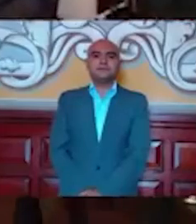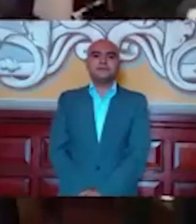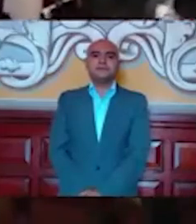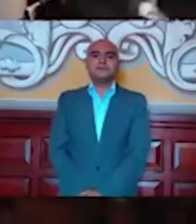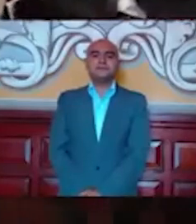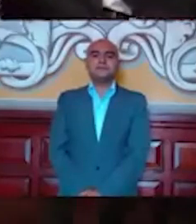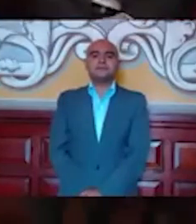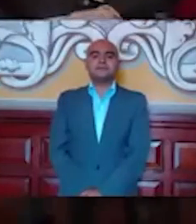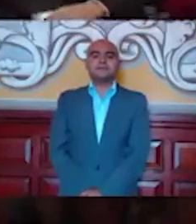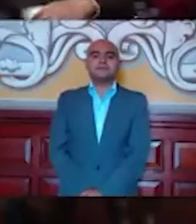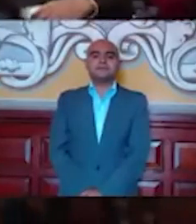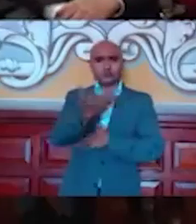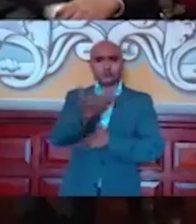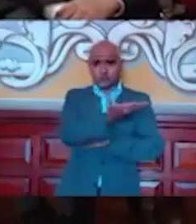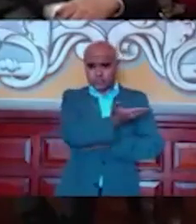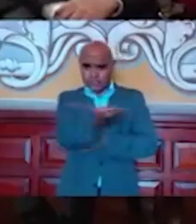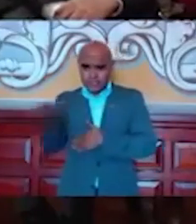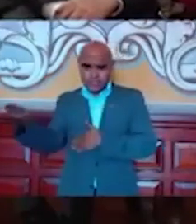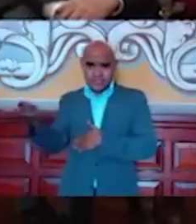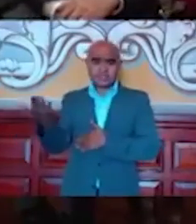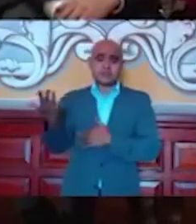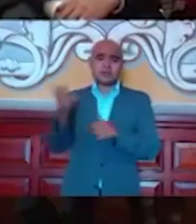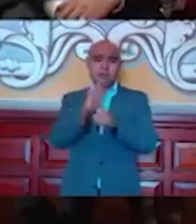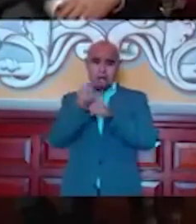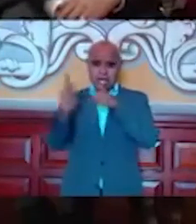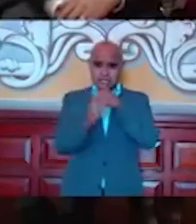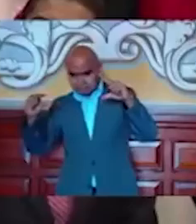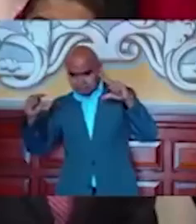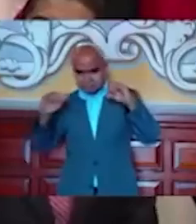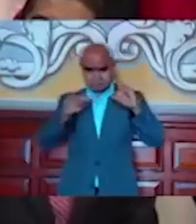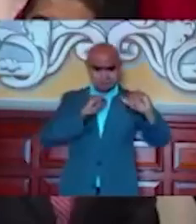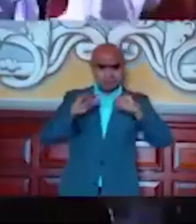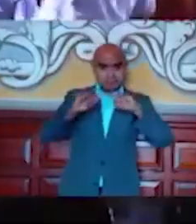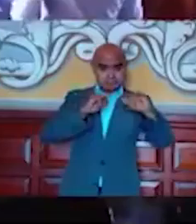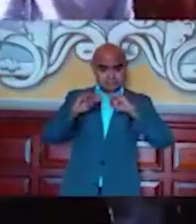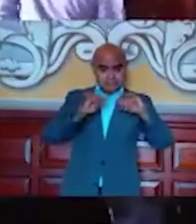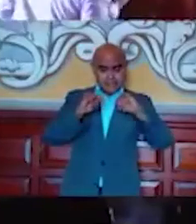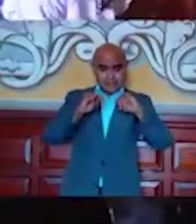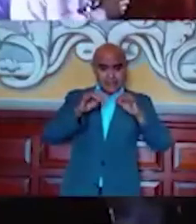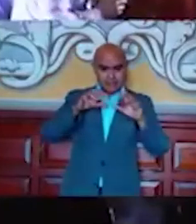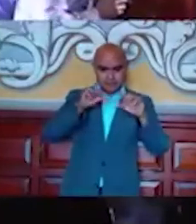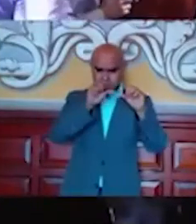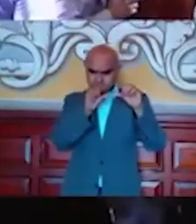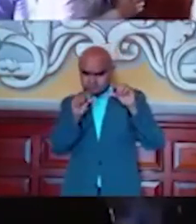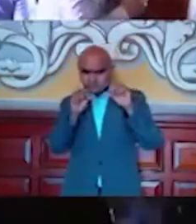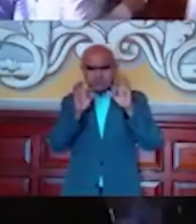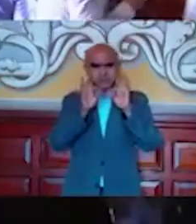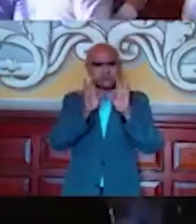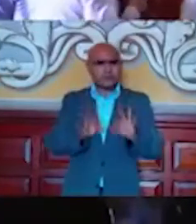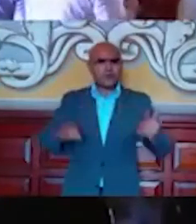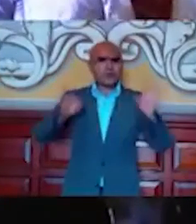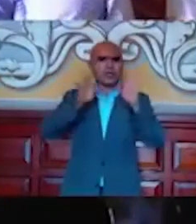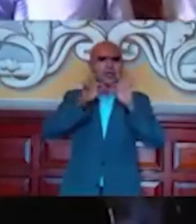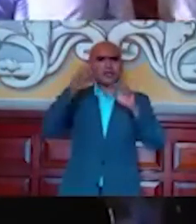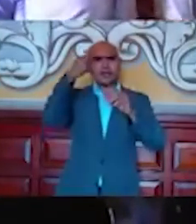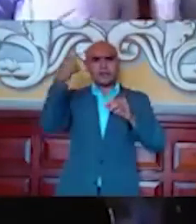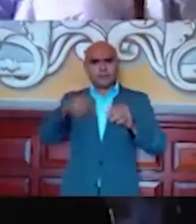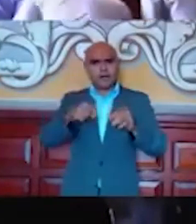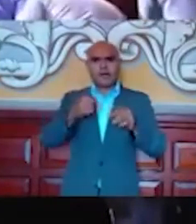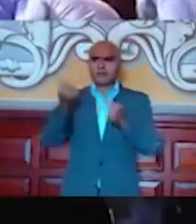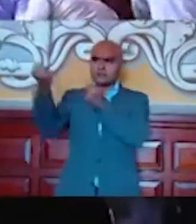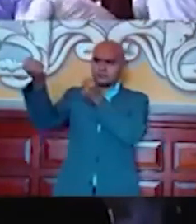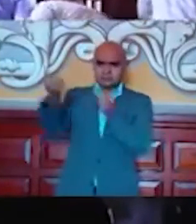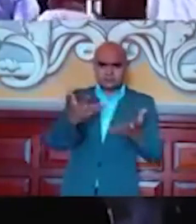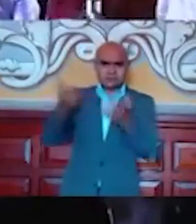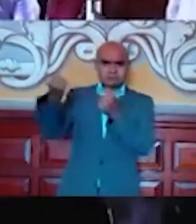poder iniciar una relación de cooperación, una relación en donde podamos hacer algo